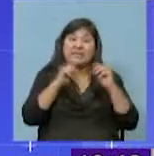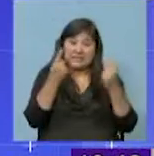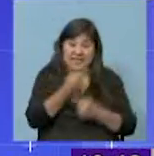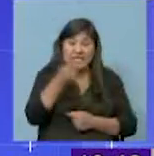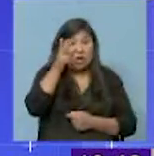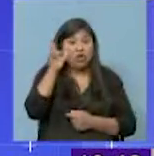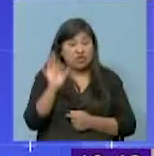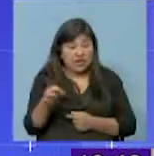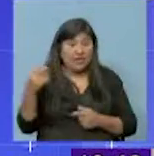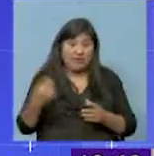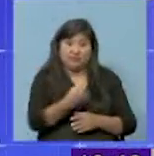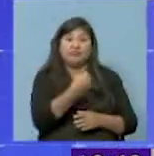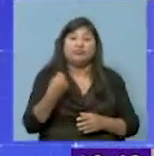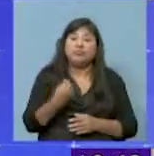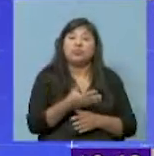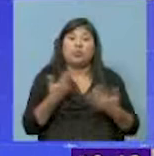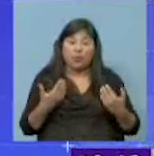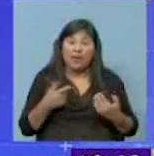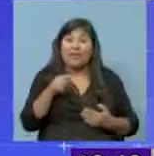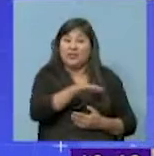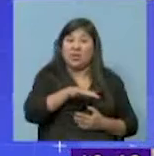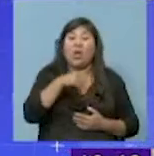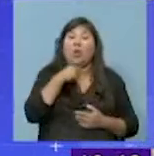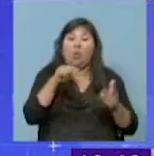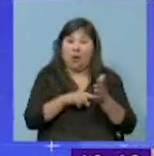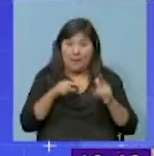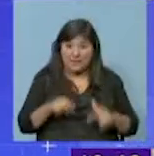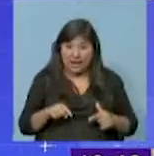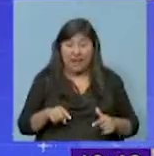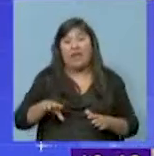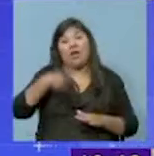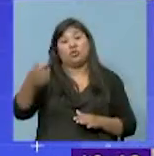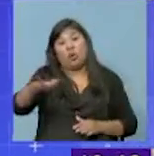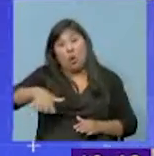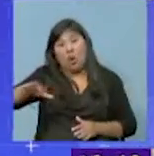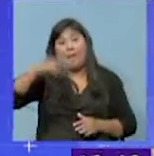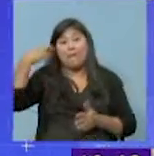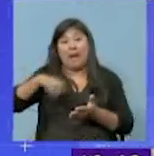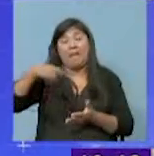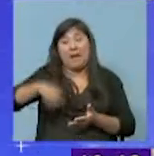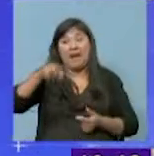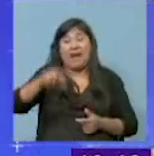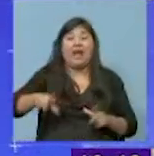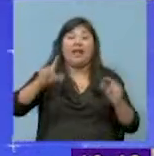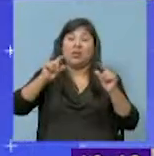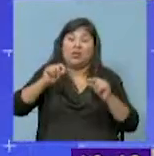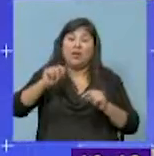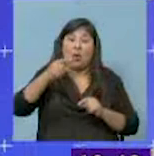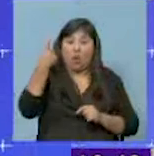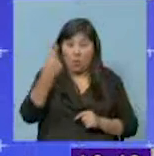ciudad. ¿Qué pasa en la ciudad de Palpalá? El colegio número 1, Domingo